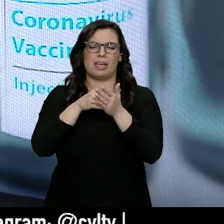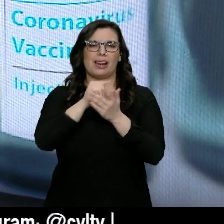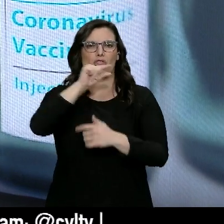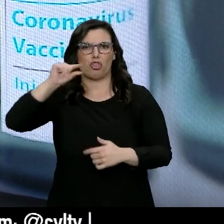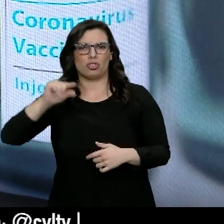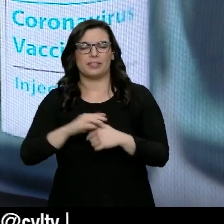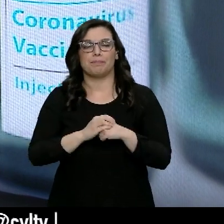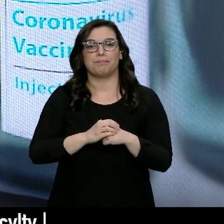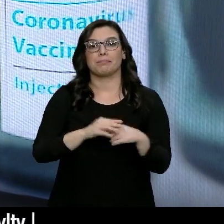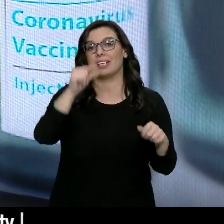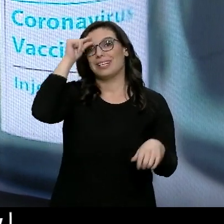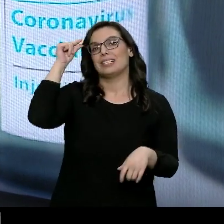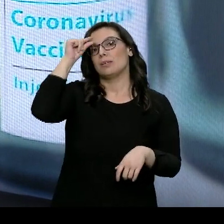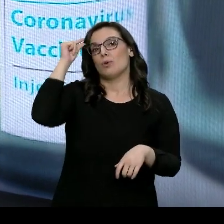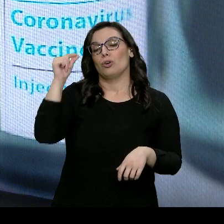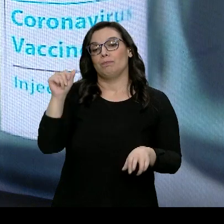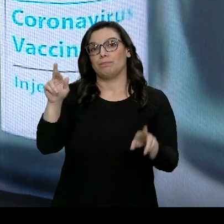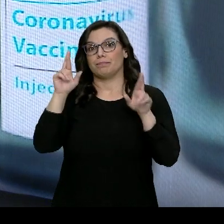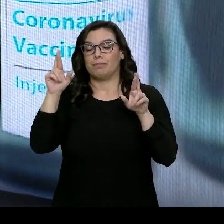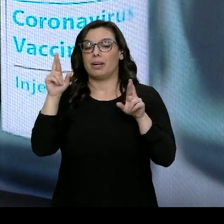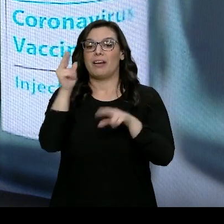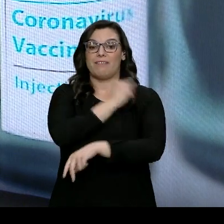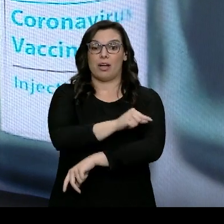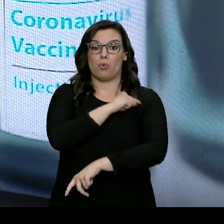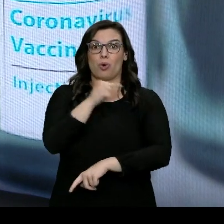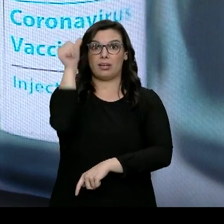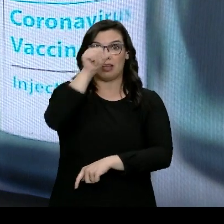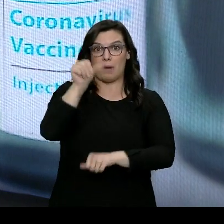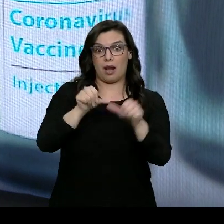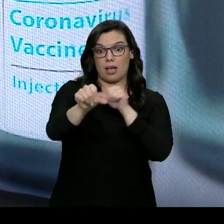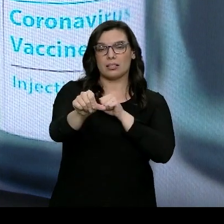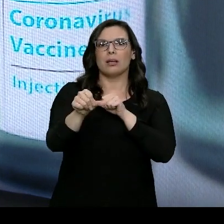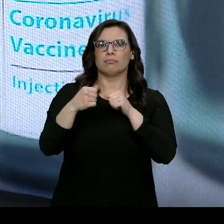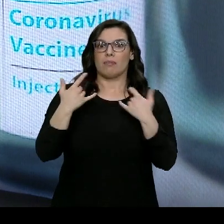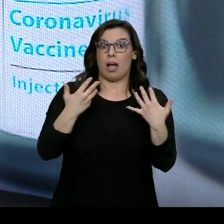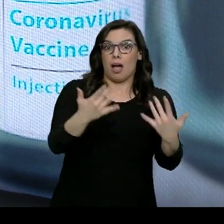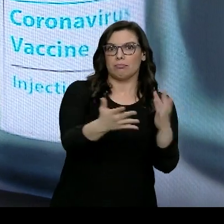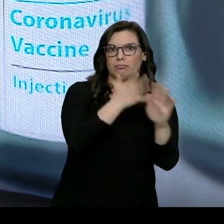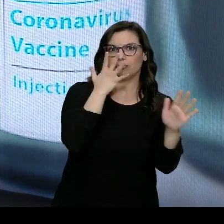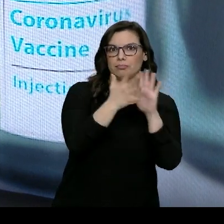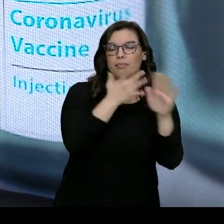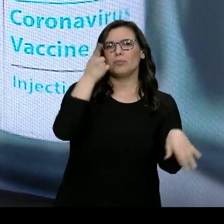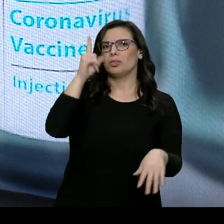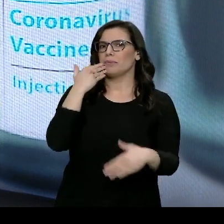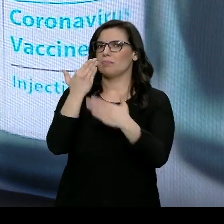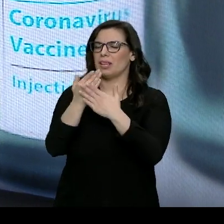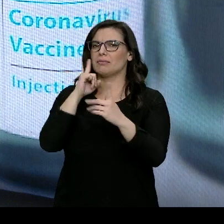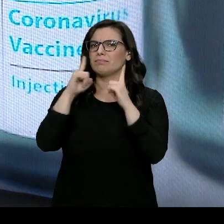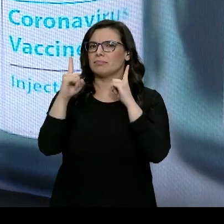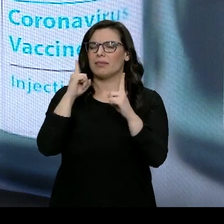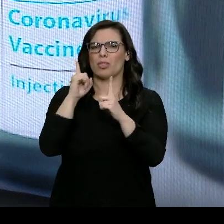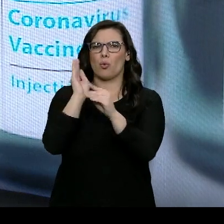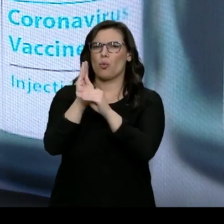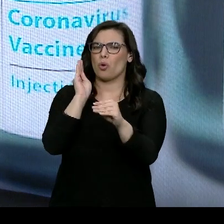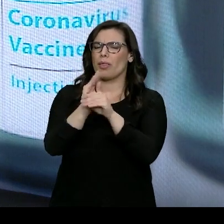Fernando Simón espera que se vaya acelerando el ritmo de vacunación en las próximas semanas, pero pide que mantengamos las medidas de prevención hasta